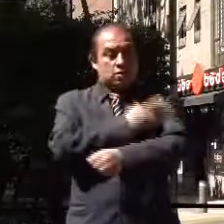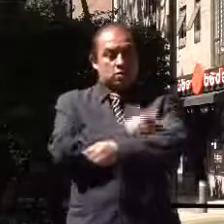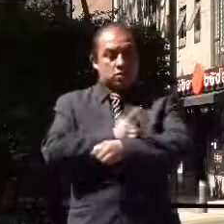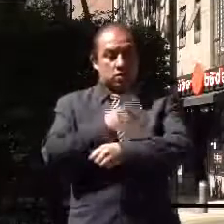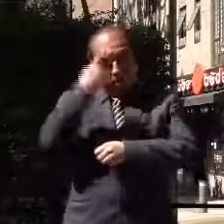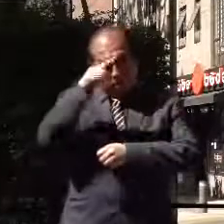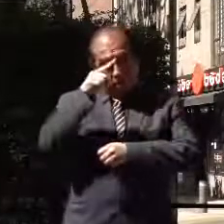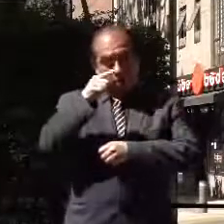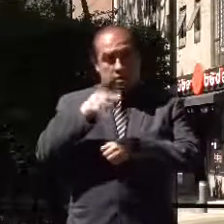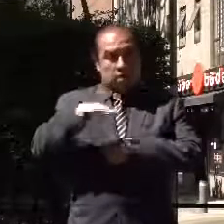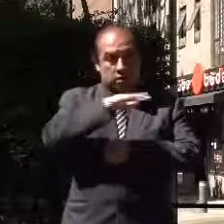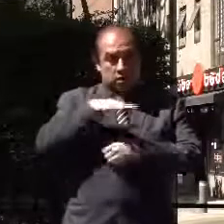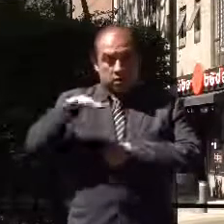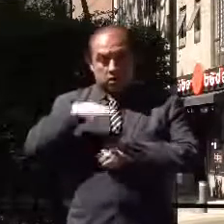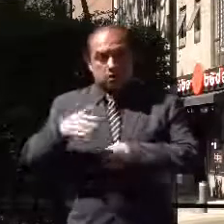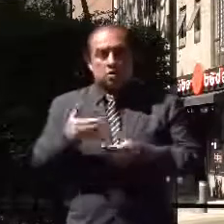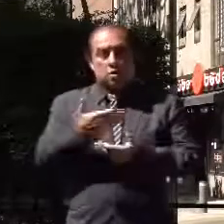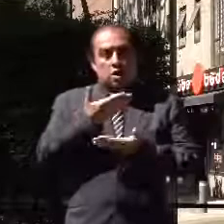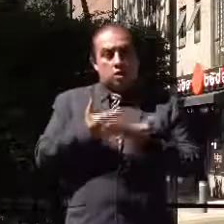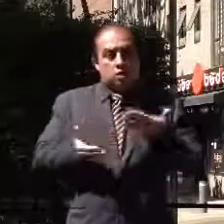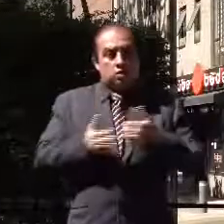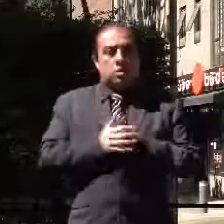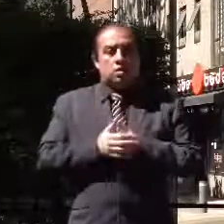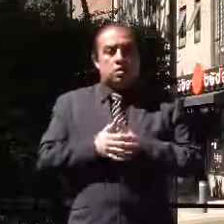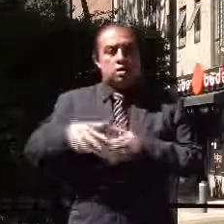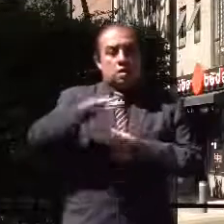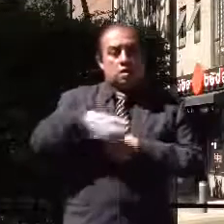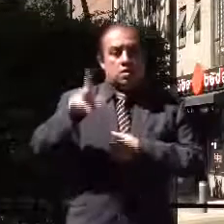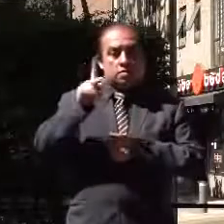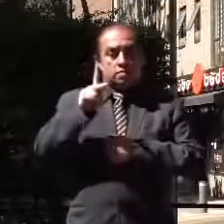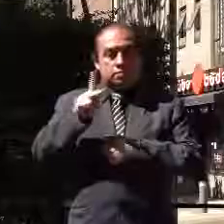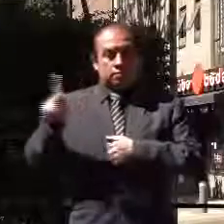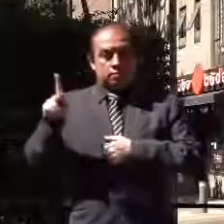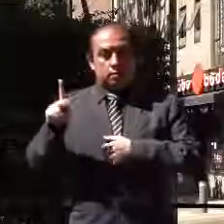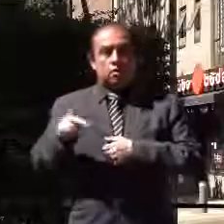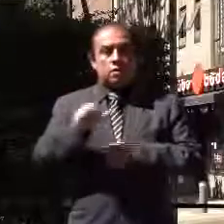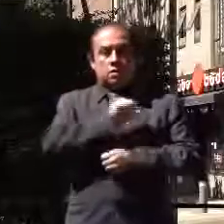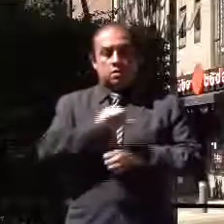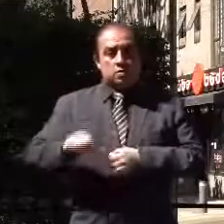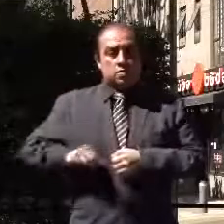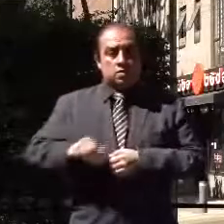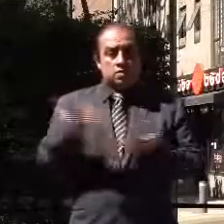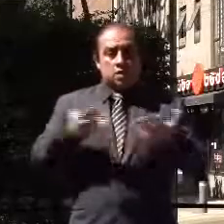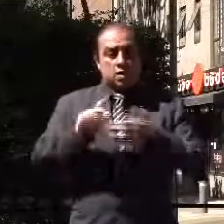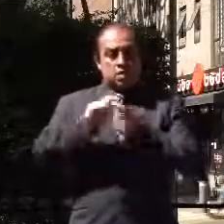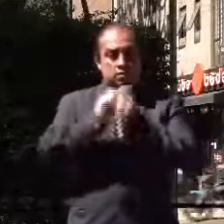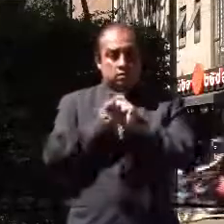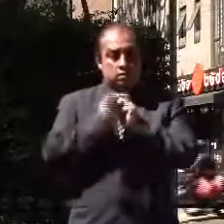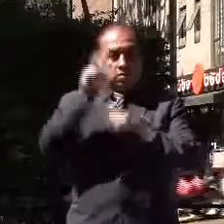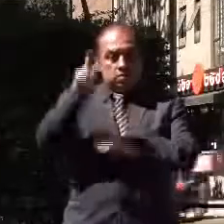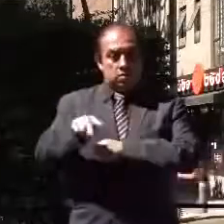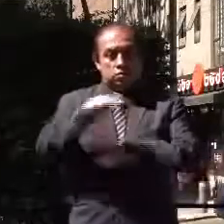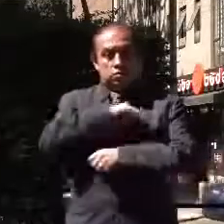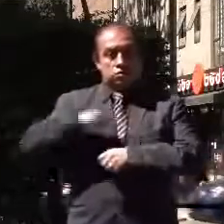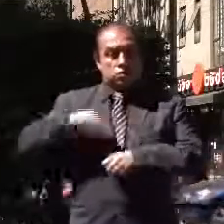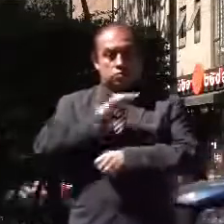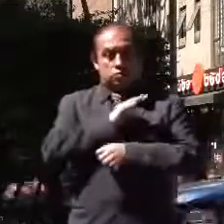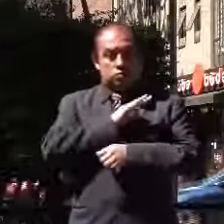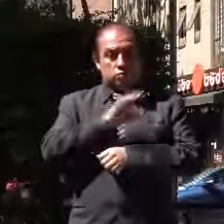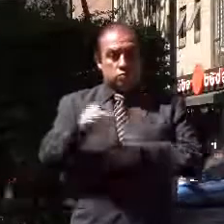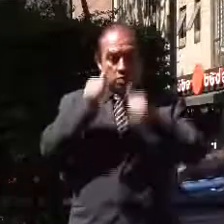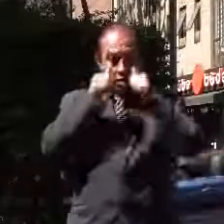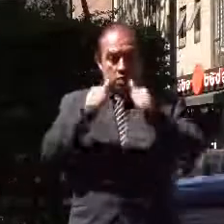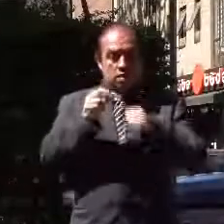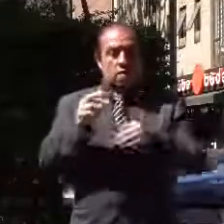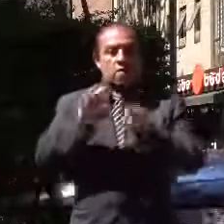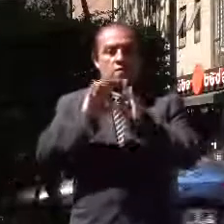los sectores hoy en la zona poniente de la alcaldía sean una realidad. Hemos podido atender de manera pronta, oportuna,